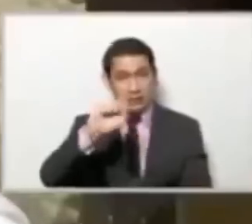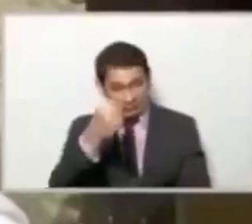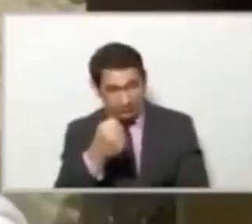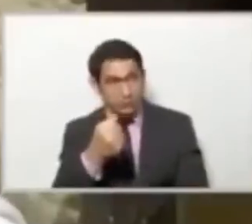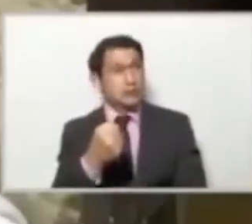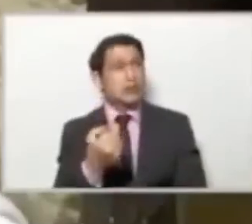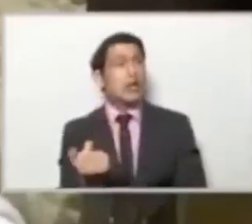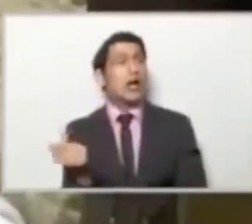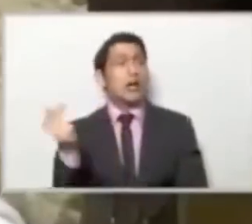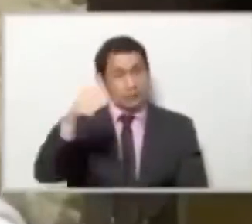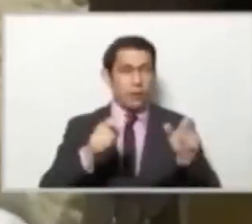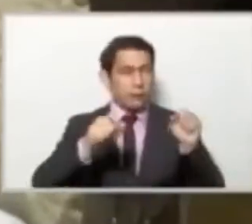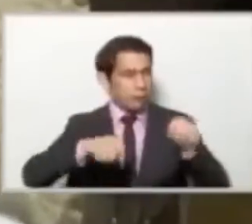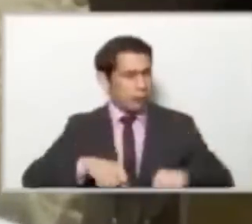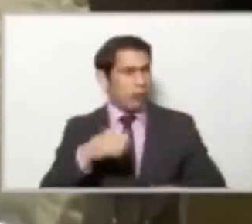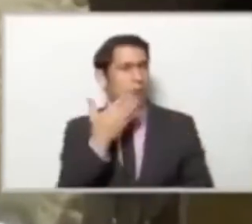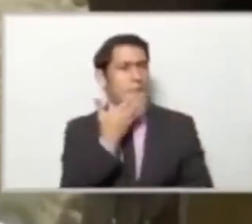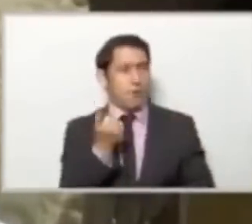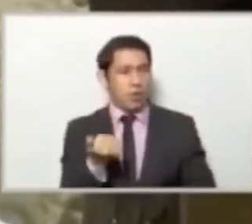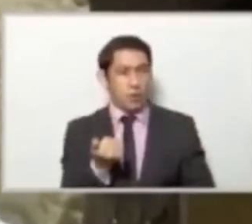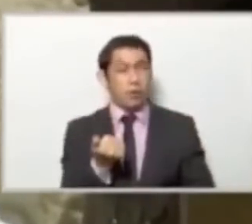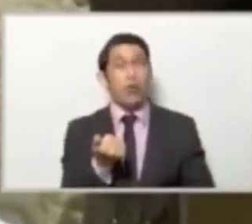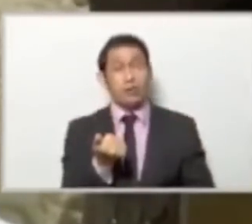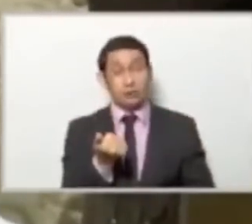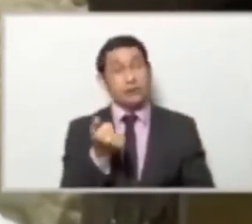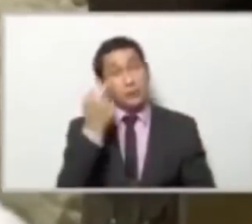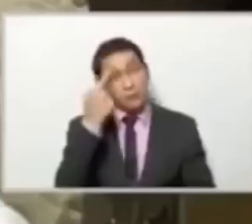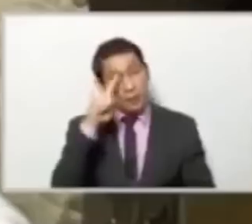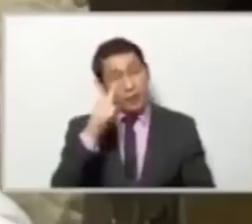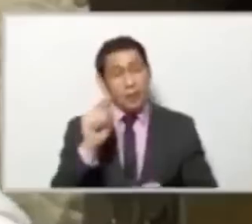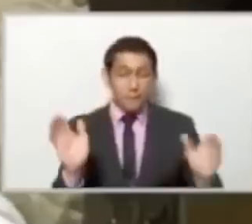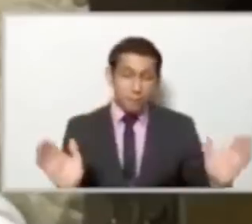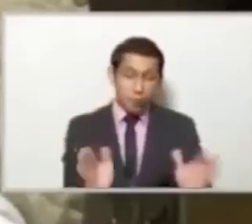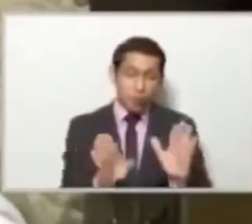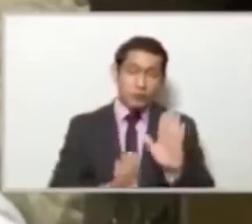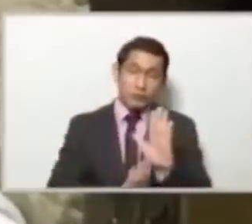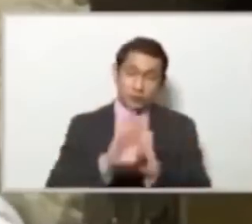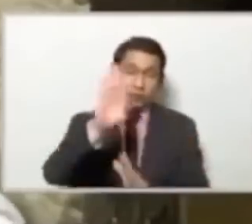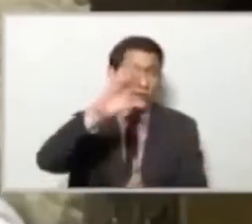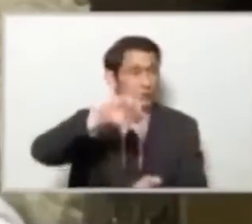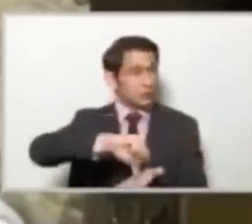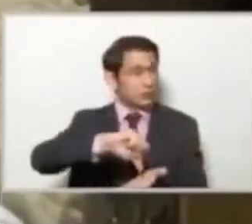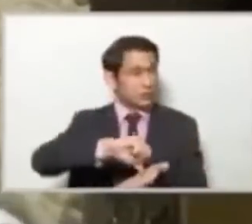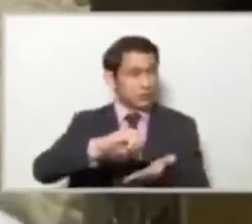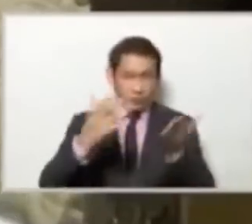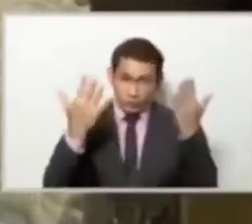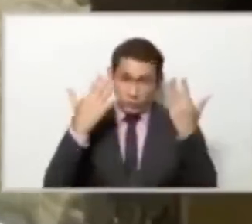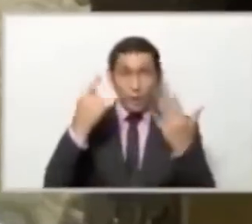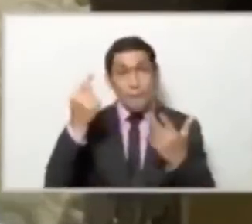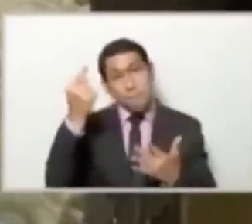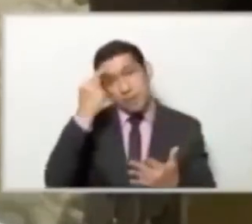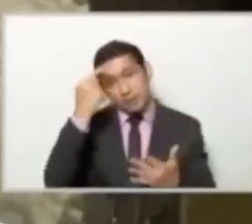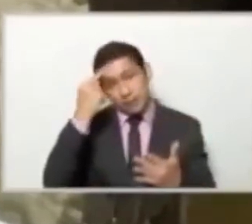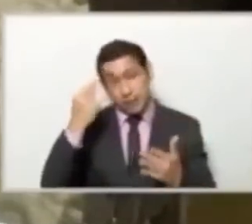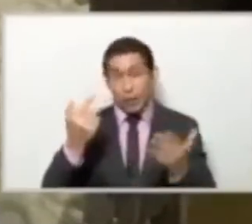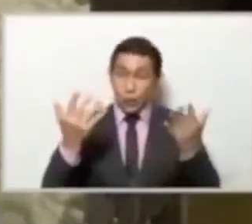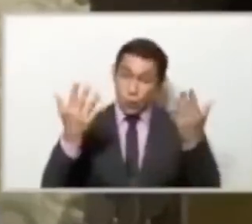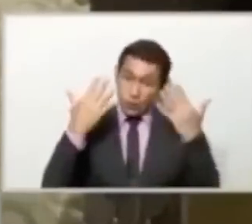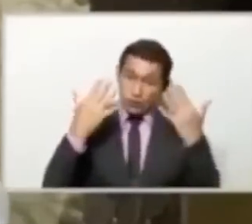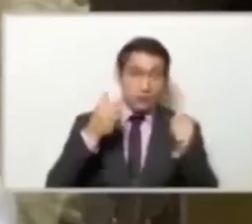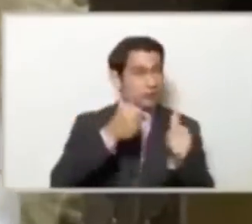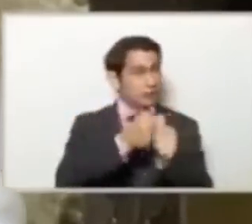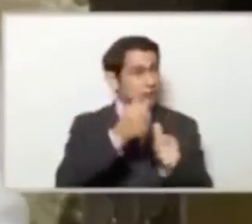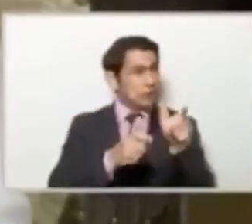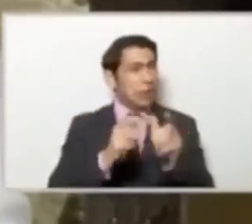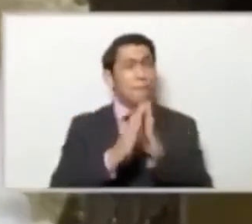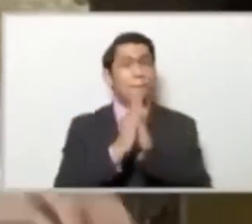día, estamos aquí para cuidar a los ciudadanos, para apostarle a Guayaquil, porque nuestro principal objetivo es ese, que Guayaquil vuelva a los guayaquileños.